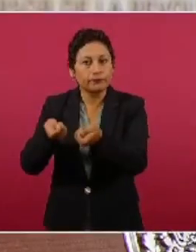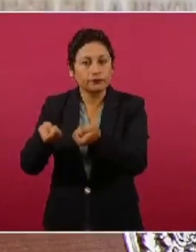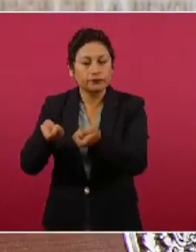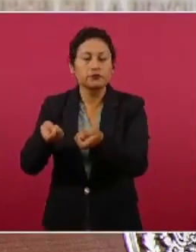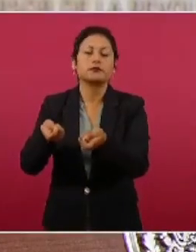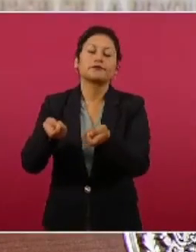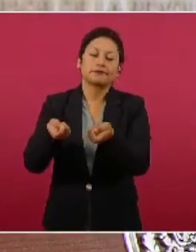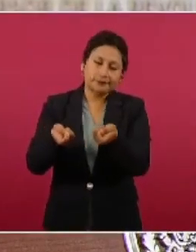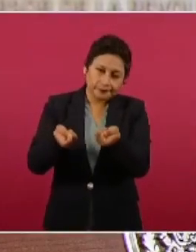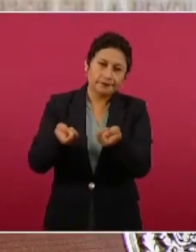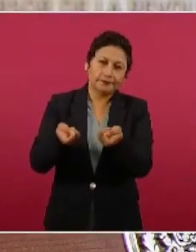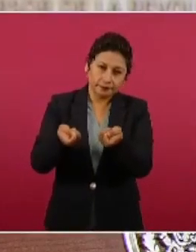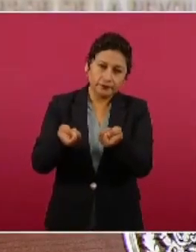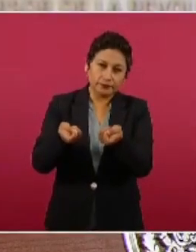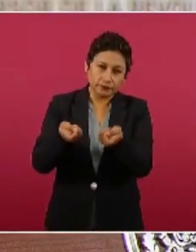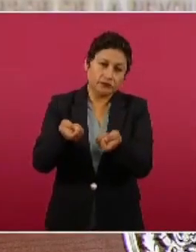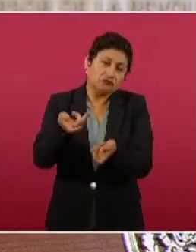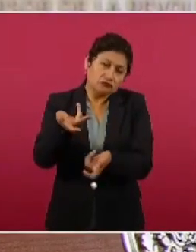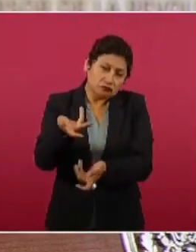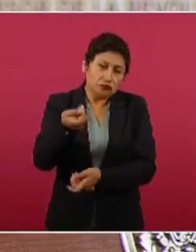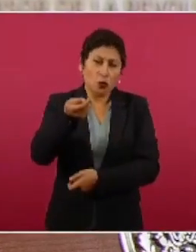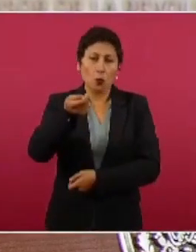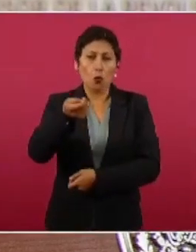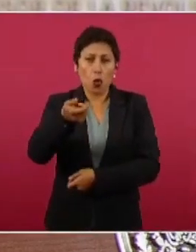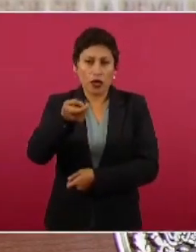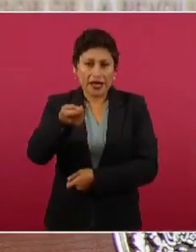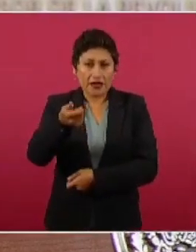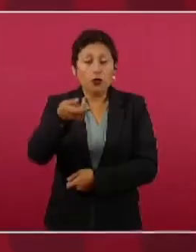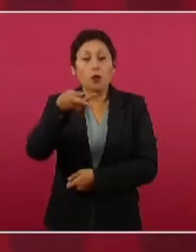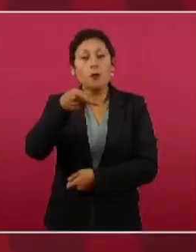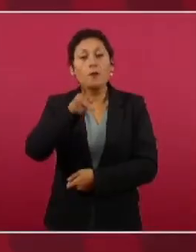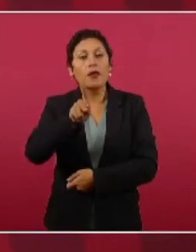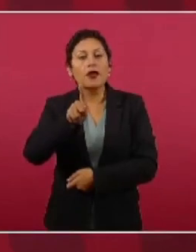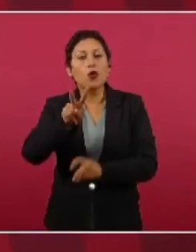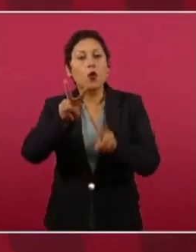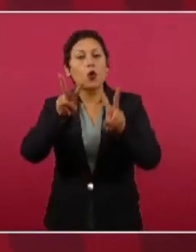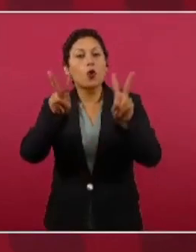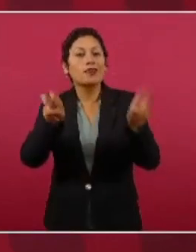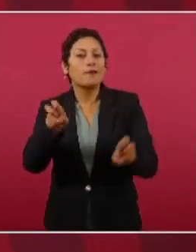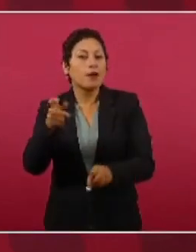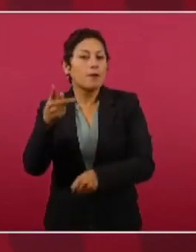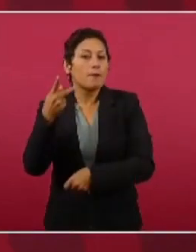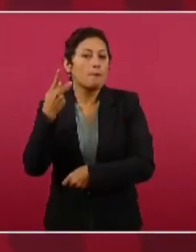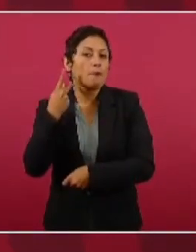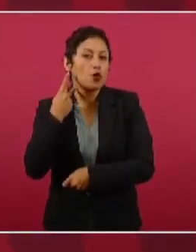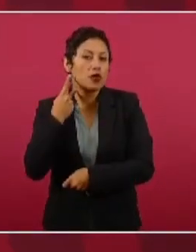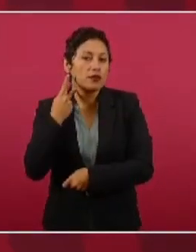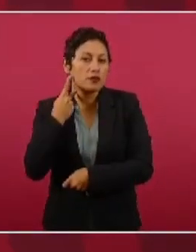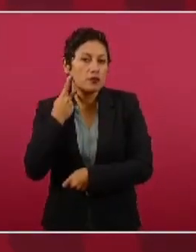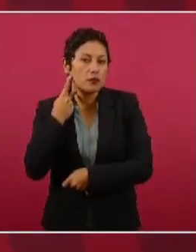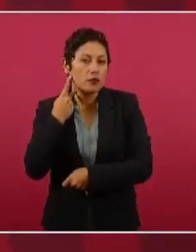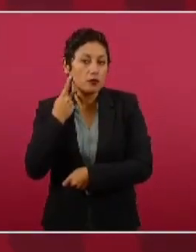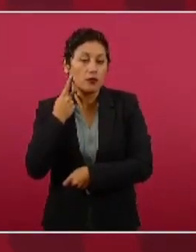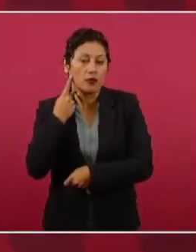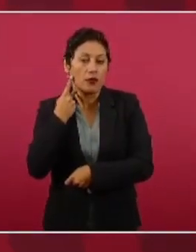el salinismo como política, porque siguieron entregando los bienes.